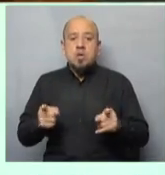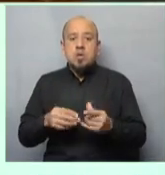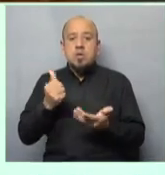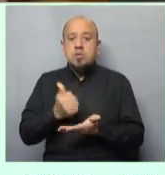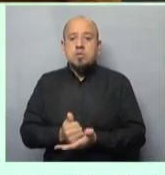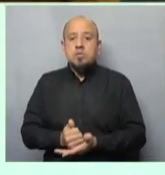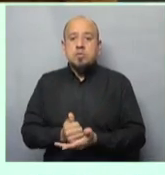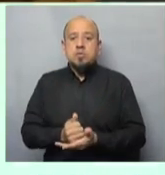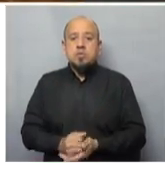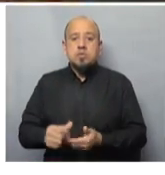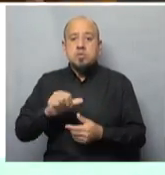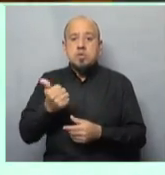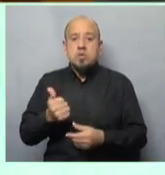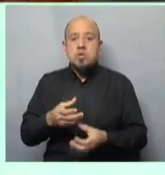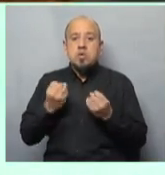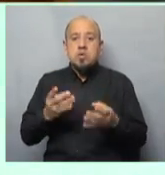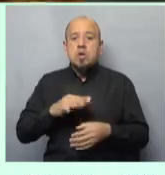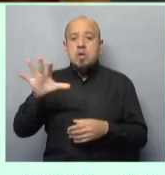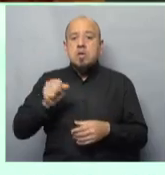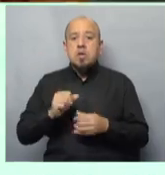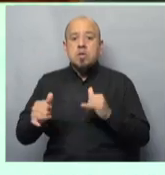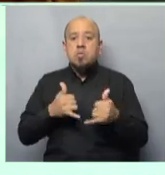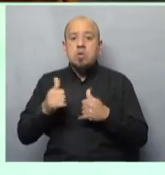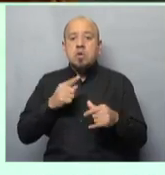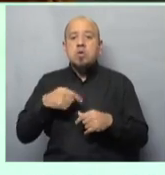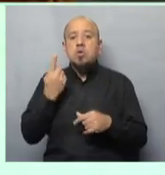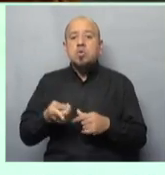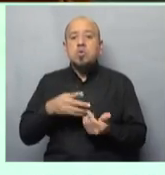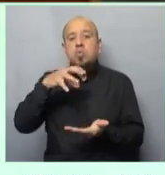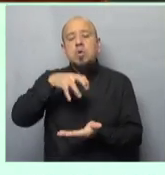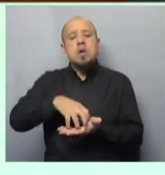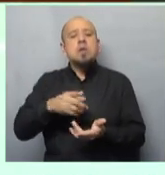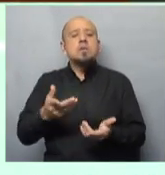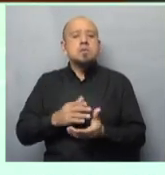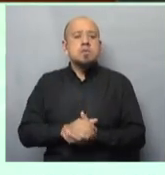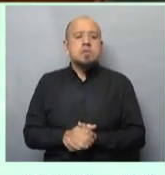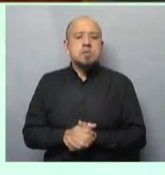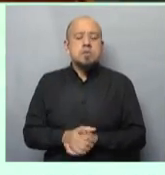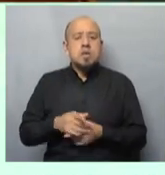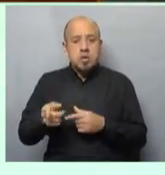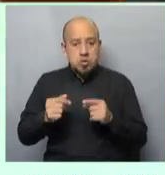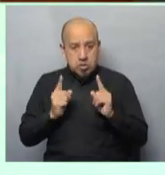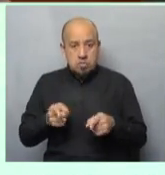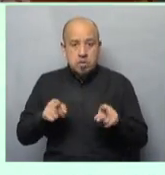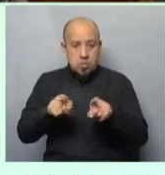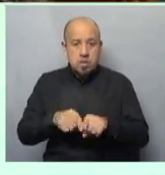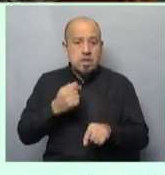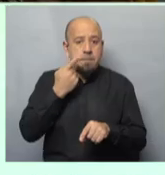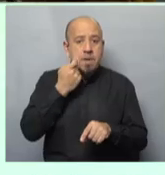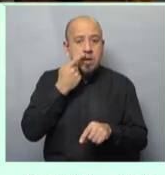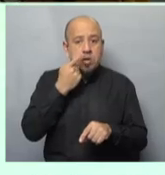directamente en el clasificatorio? ¿Por qué están trayendo jugadoras de otros lados? Esto también pasa en varones, porque